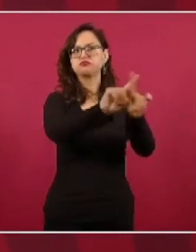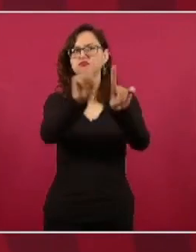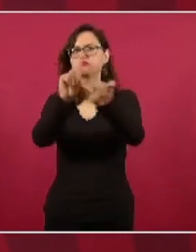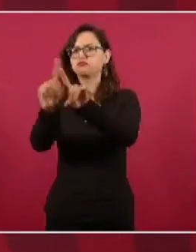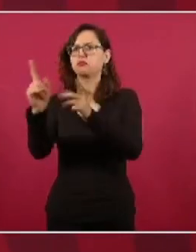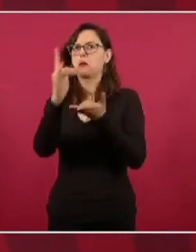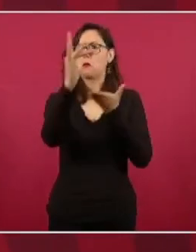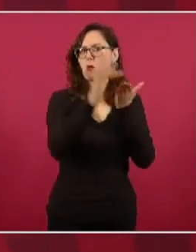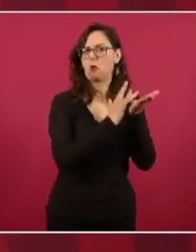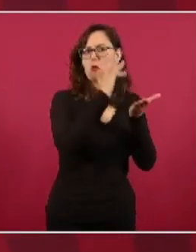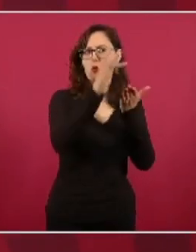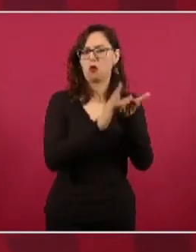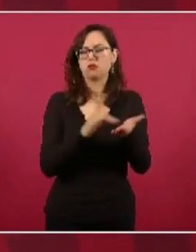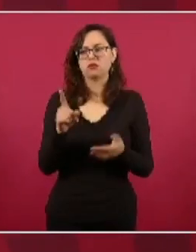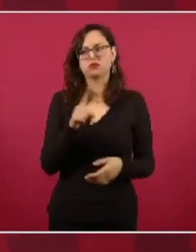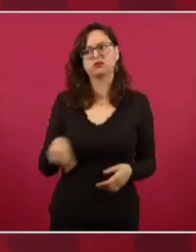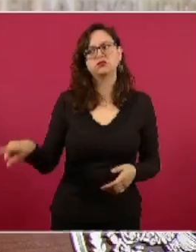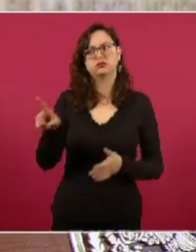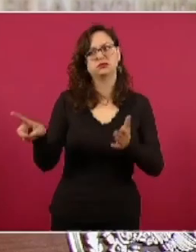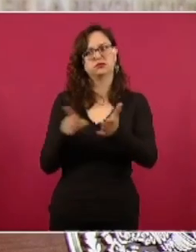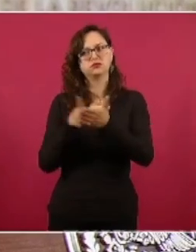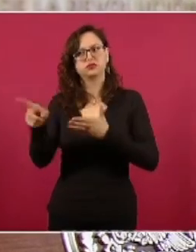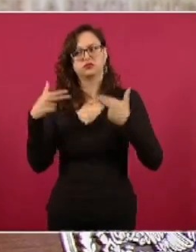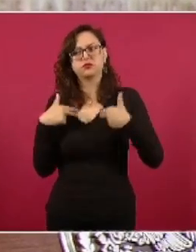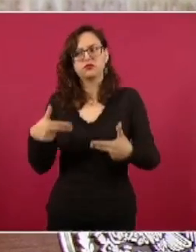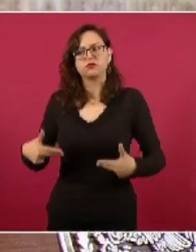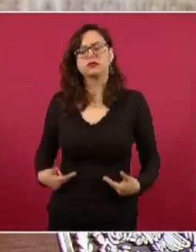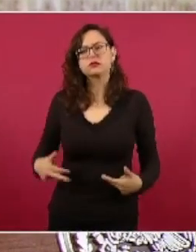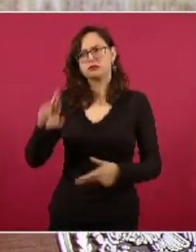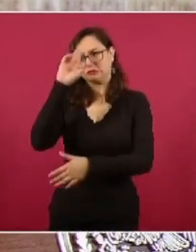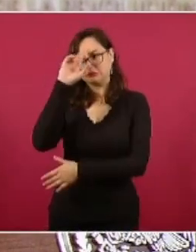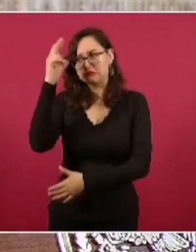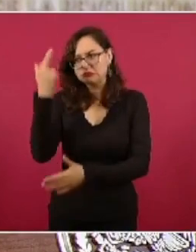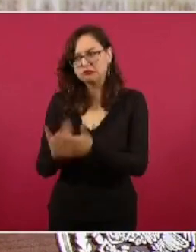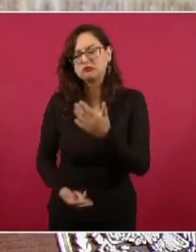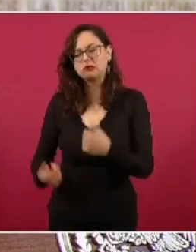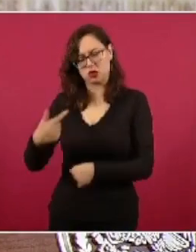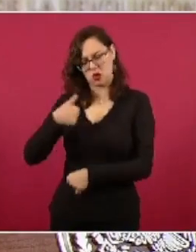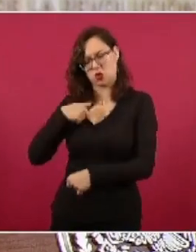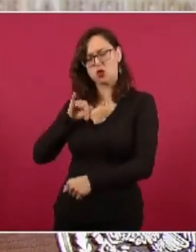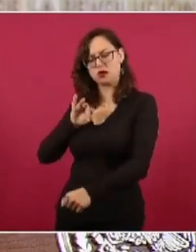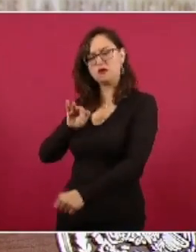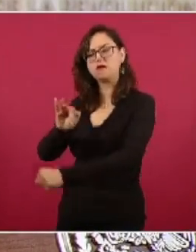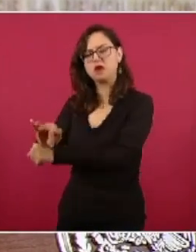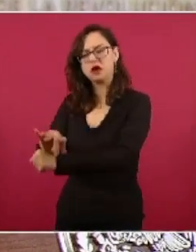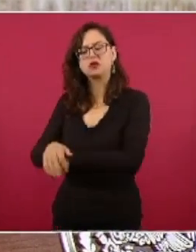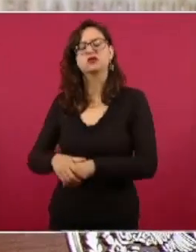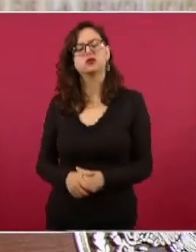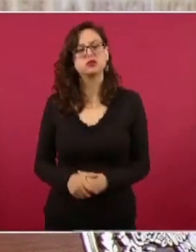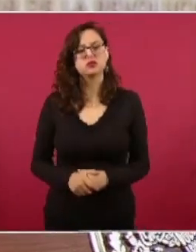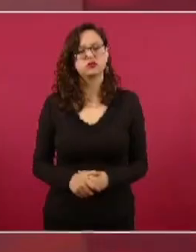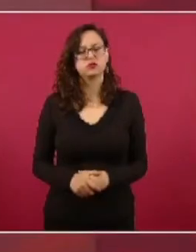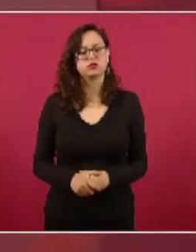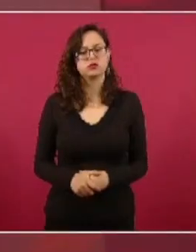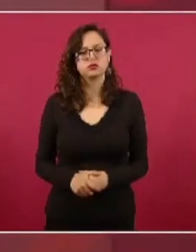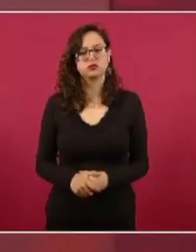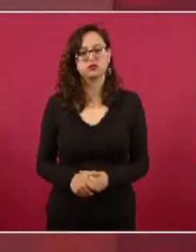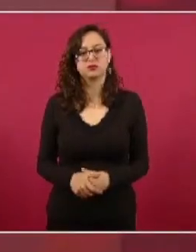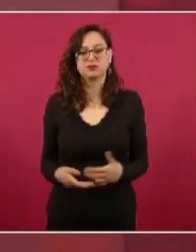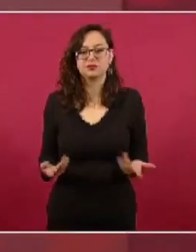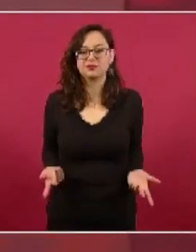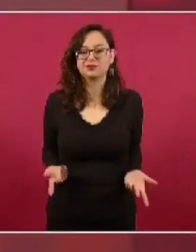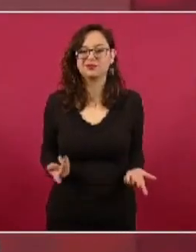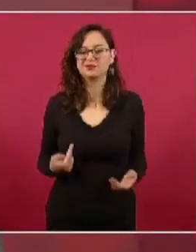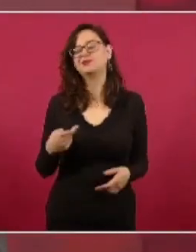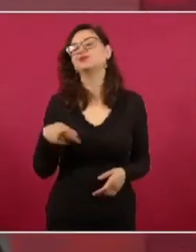de derechos humanos. Pero me quedo